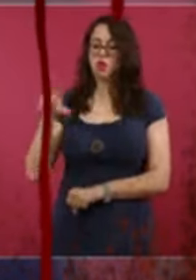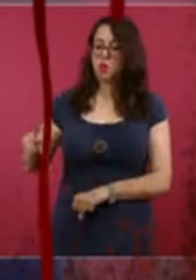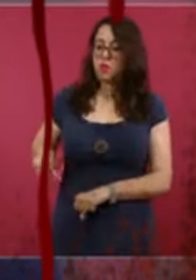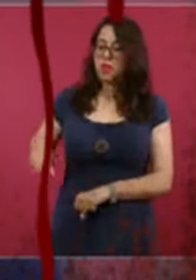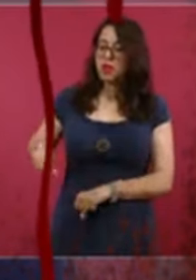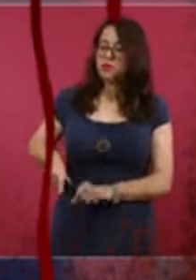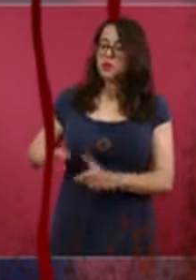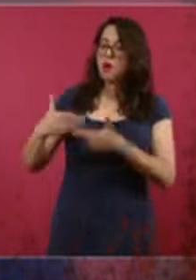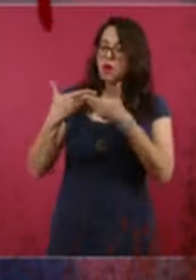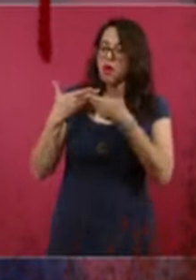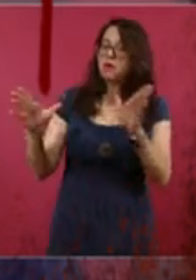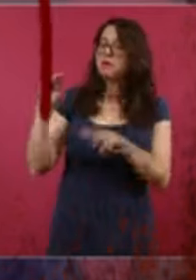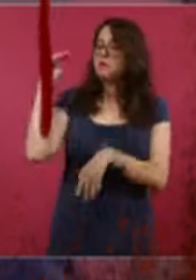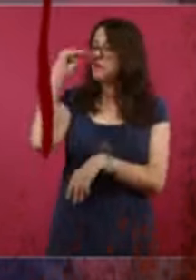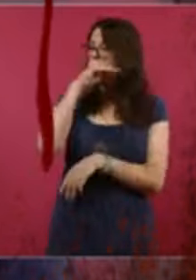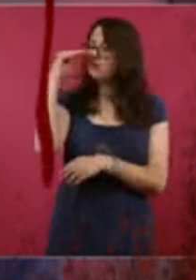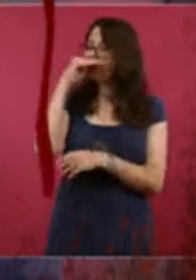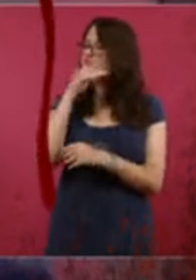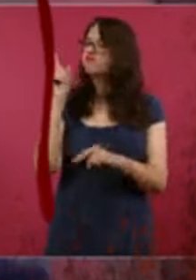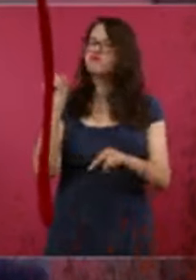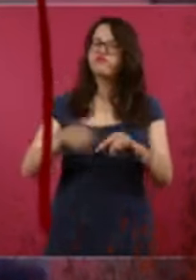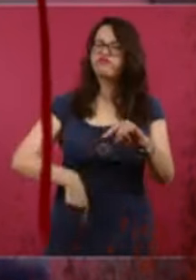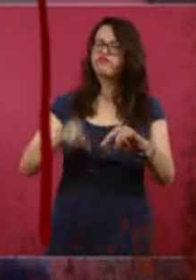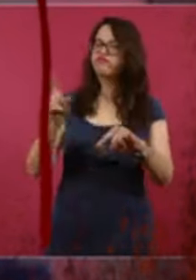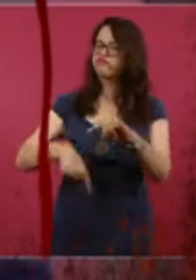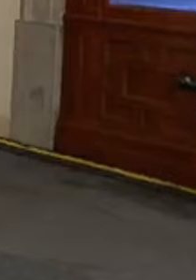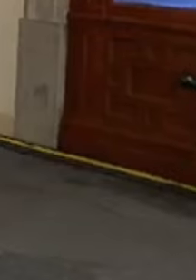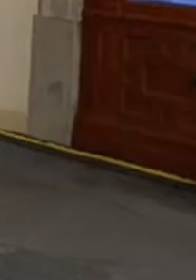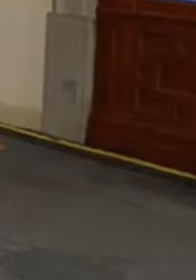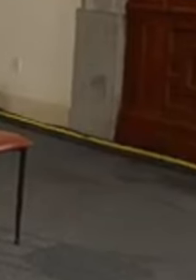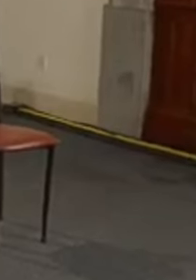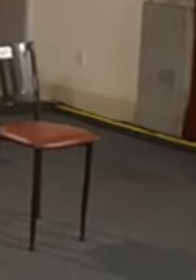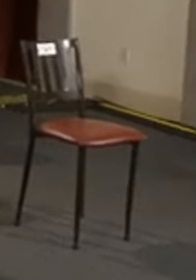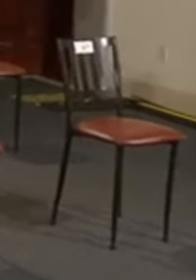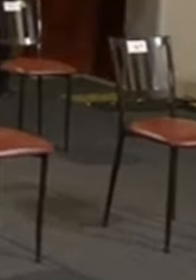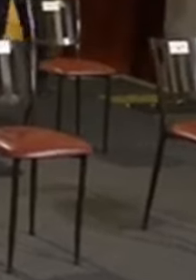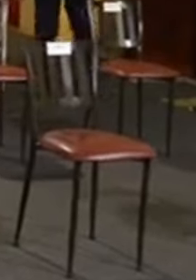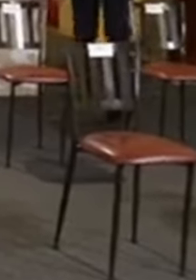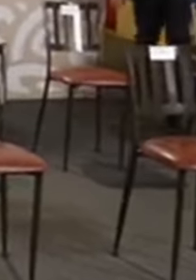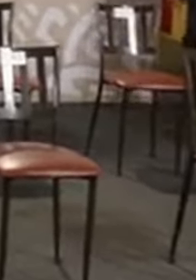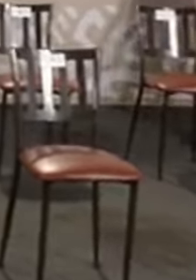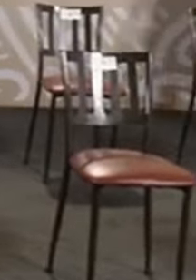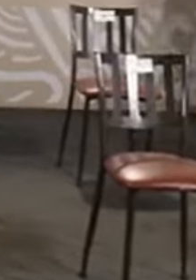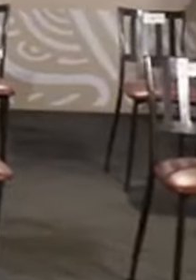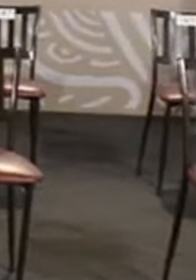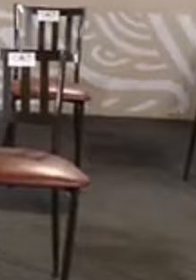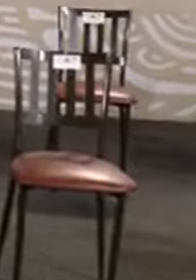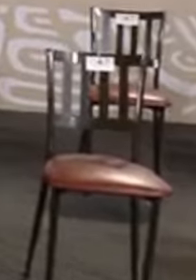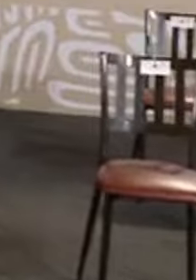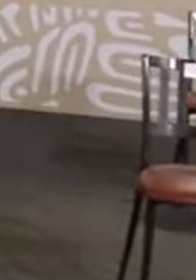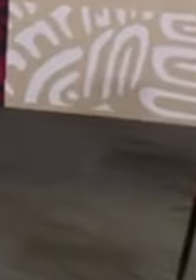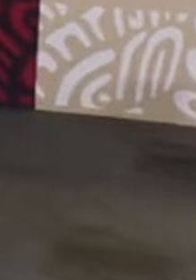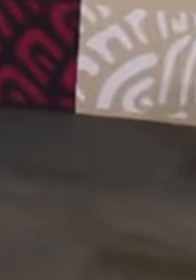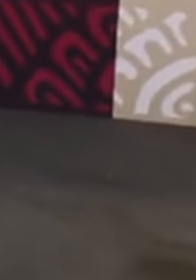persona normal, no de la normal que habla. Saludos. Buenos días. ¡Ánimo!